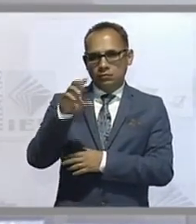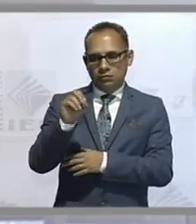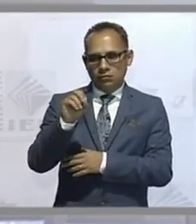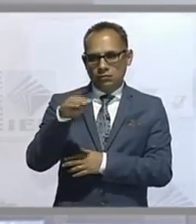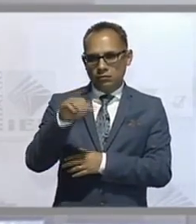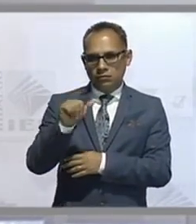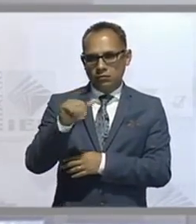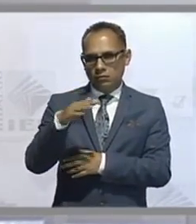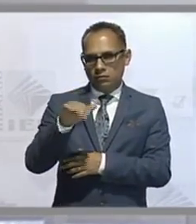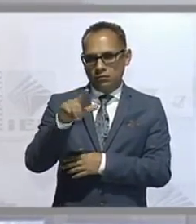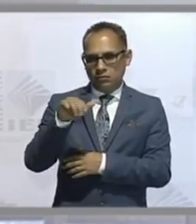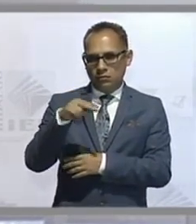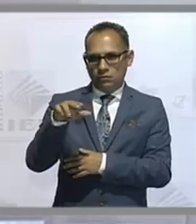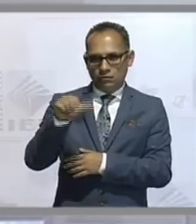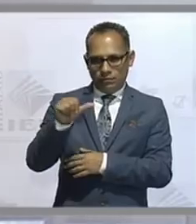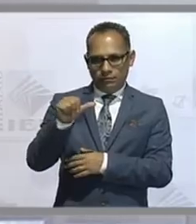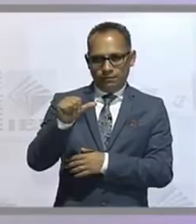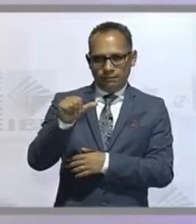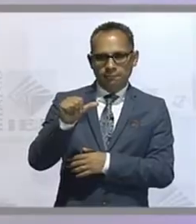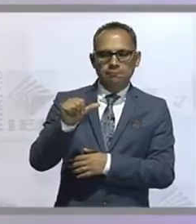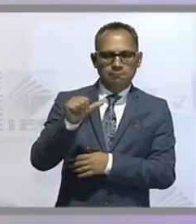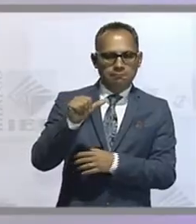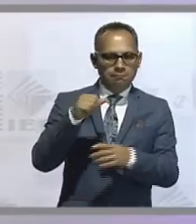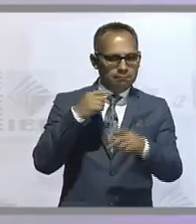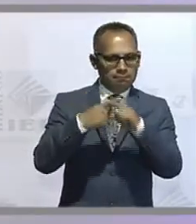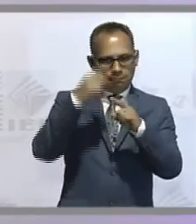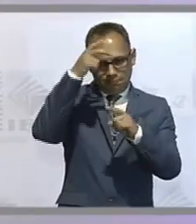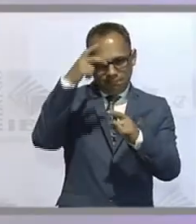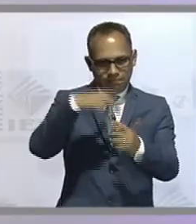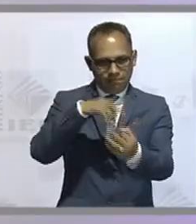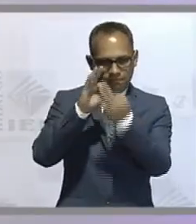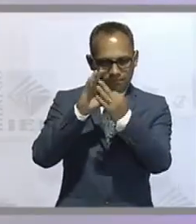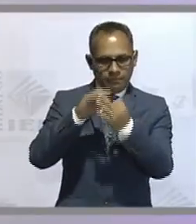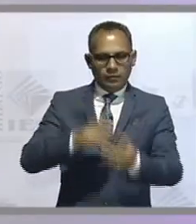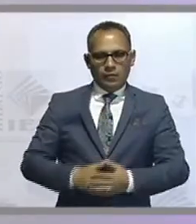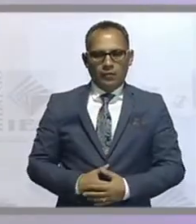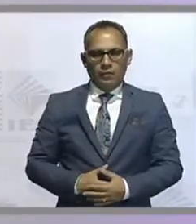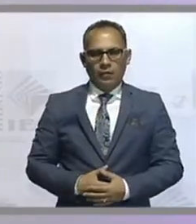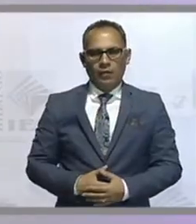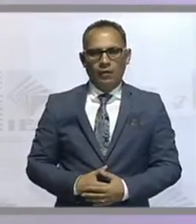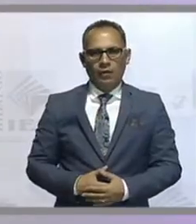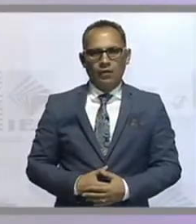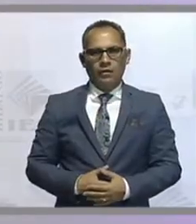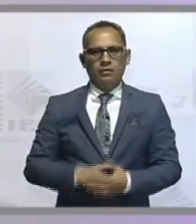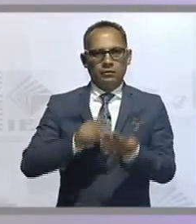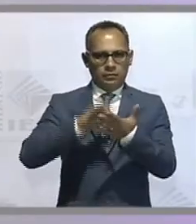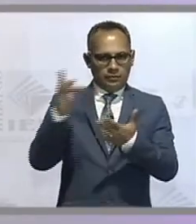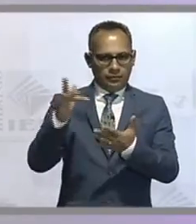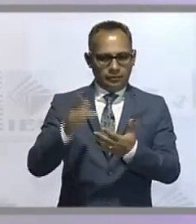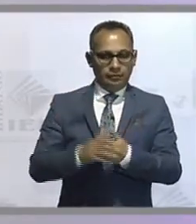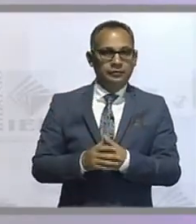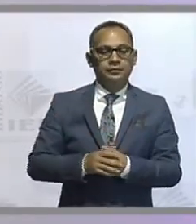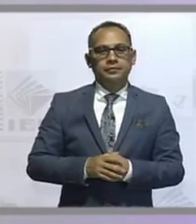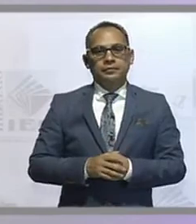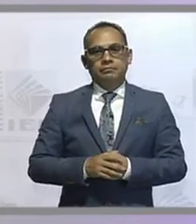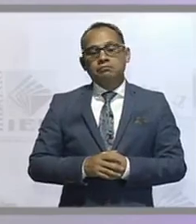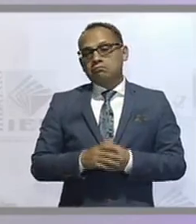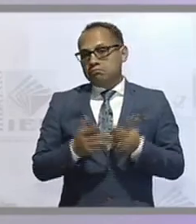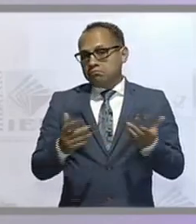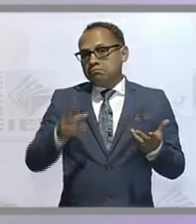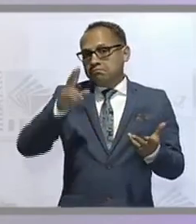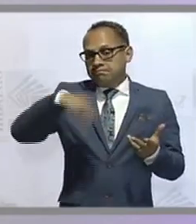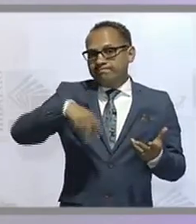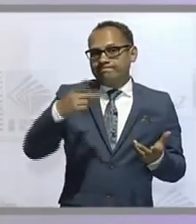adelante candidato con su mensaje final gracias es muy fácil hablar cuando hemos